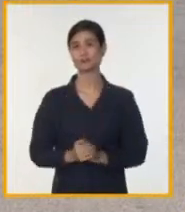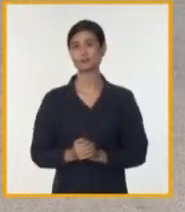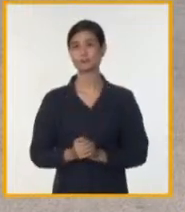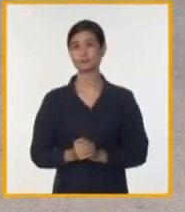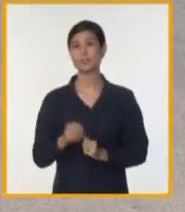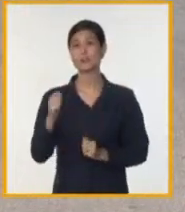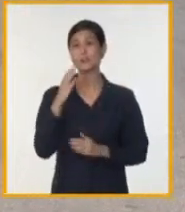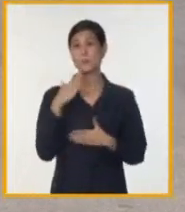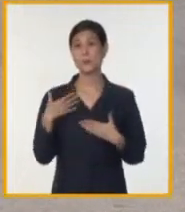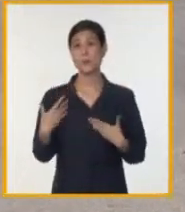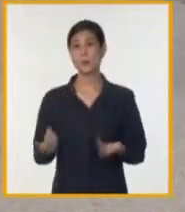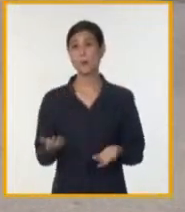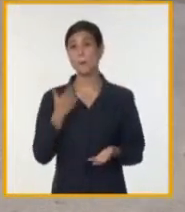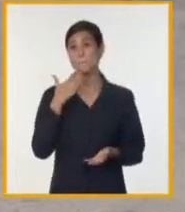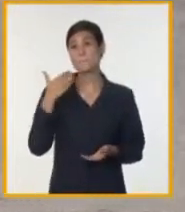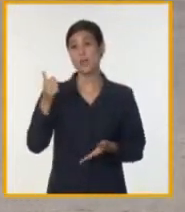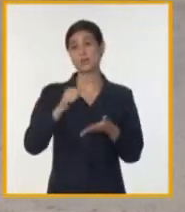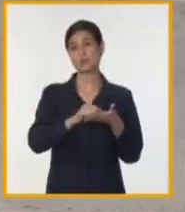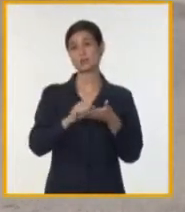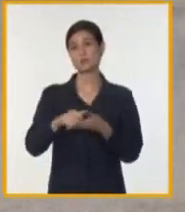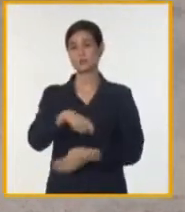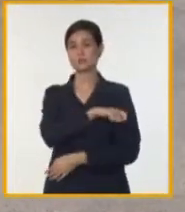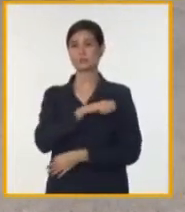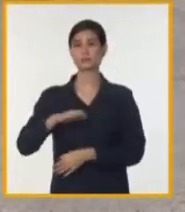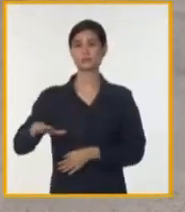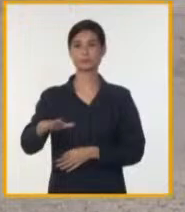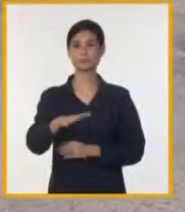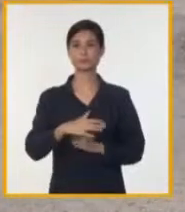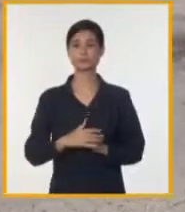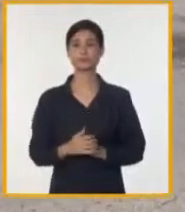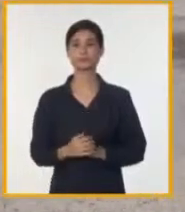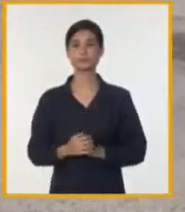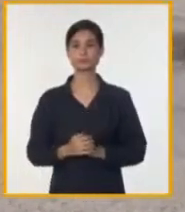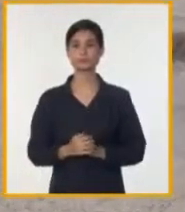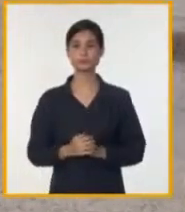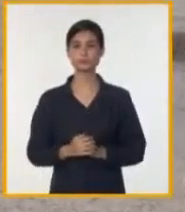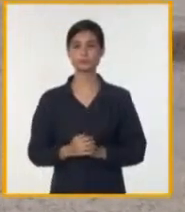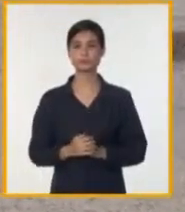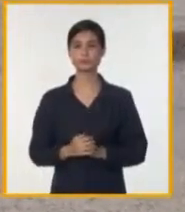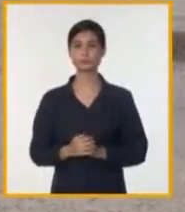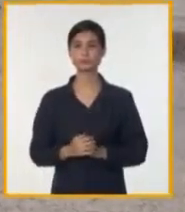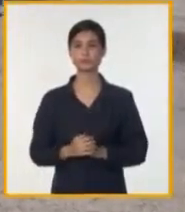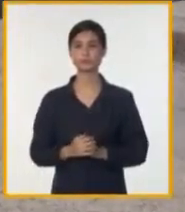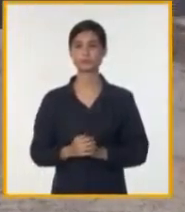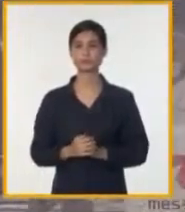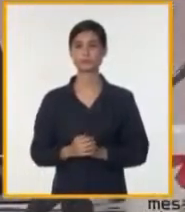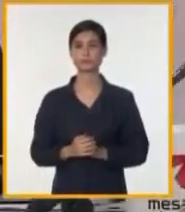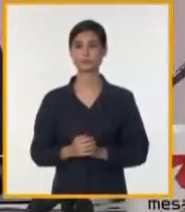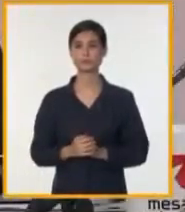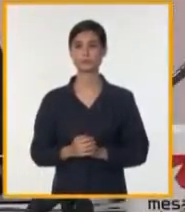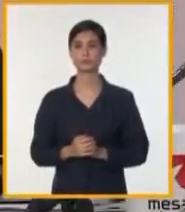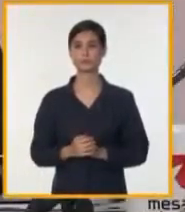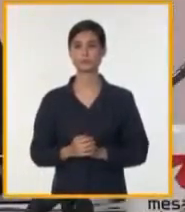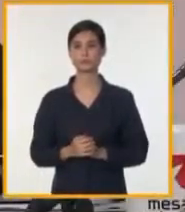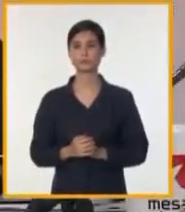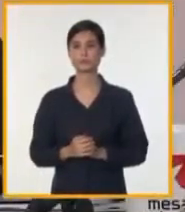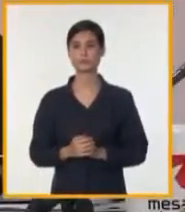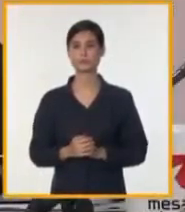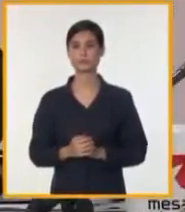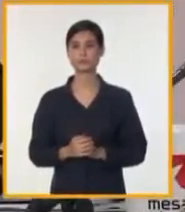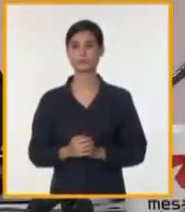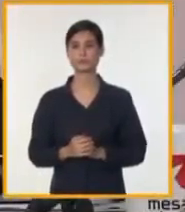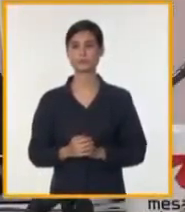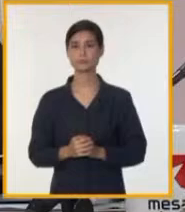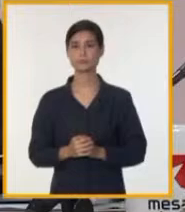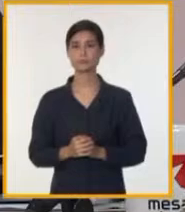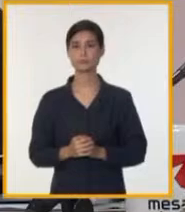posible, el servicio a sus usuarios. José Tuñón y Mario Herrera, especial para este espacio. Bueno, y aunque ahora no